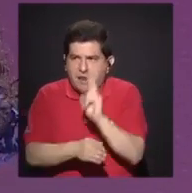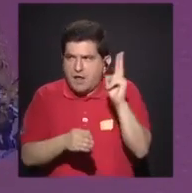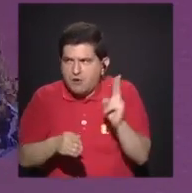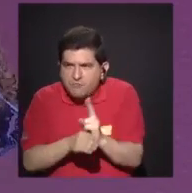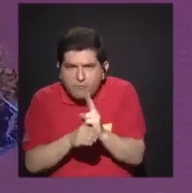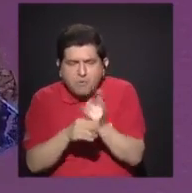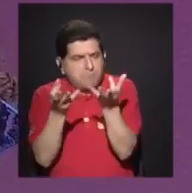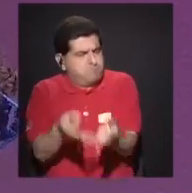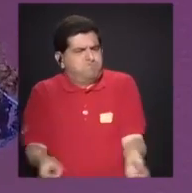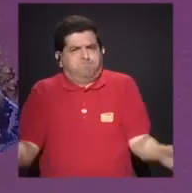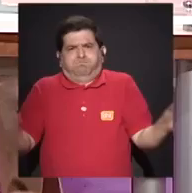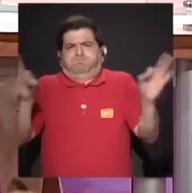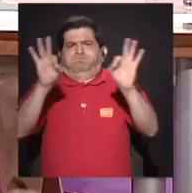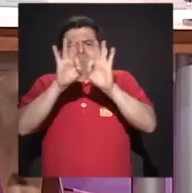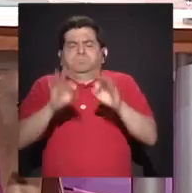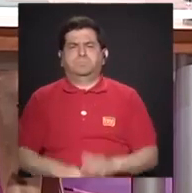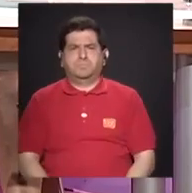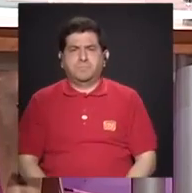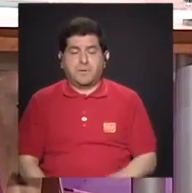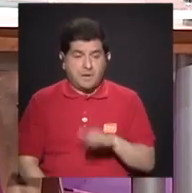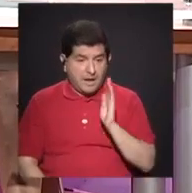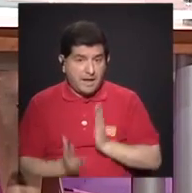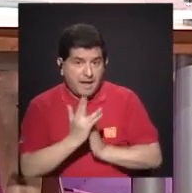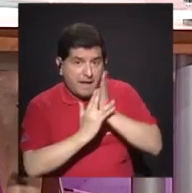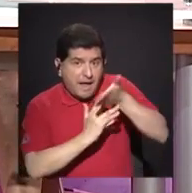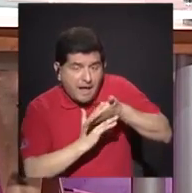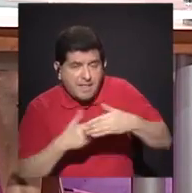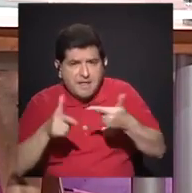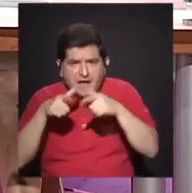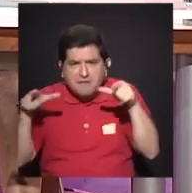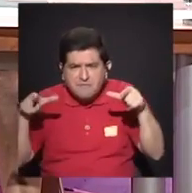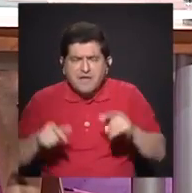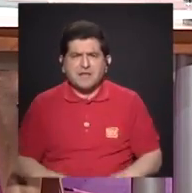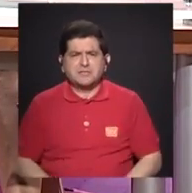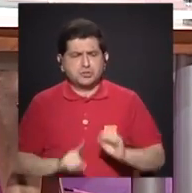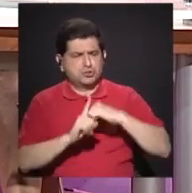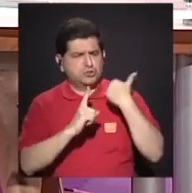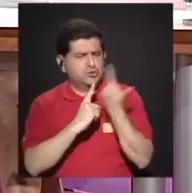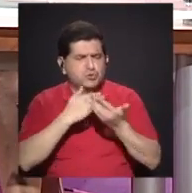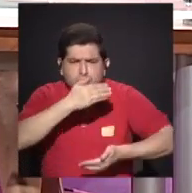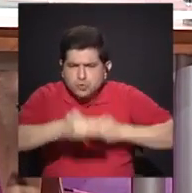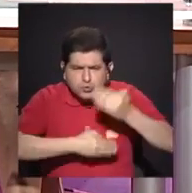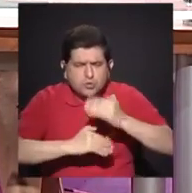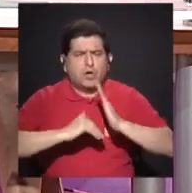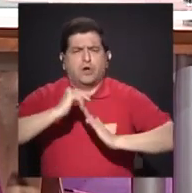sumamente importante. A través de la lengua se socializa, a través de la lengua se